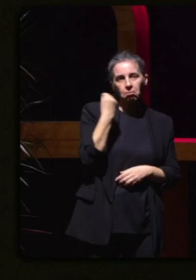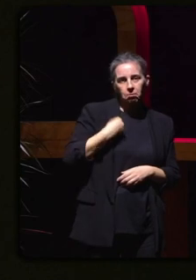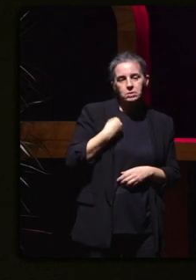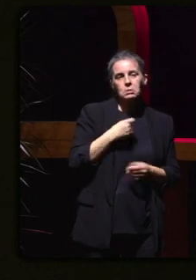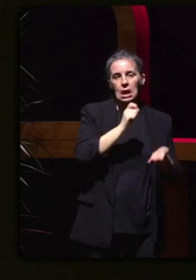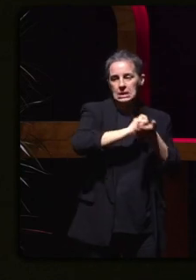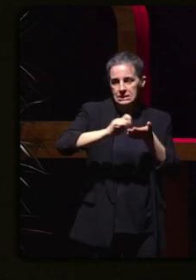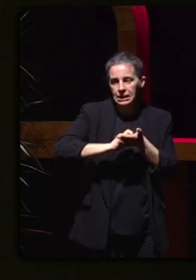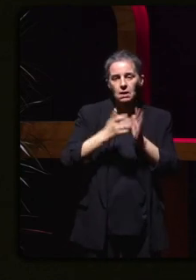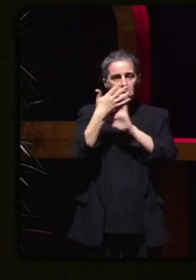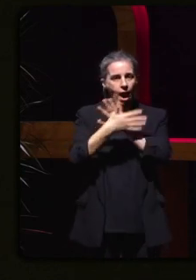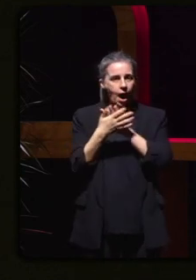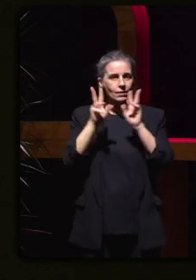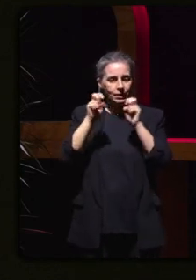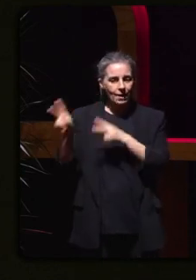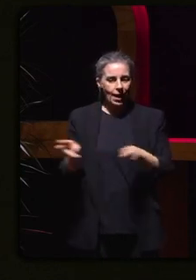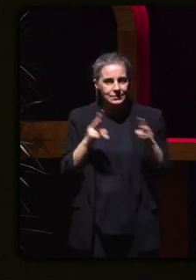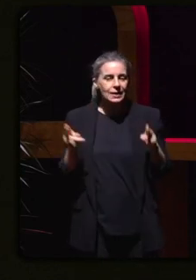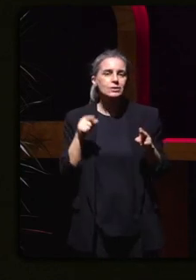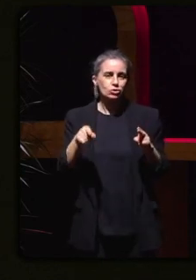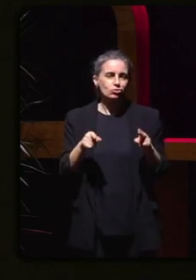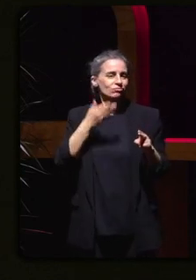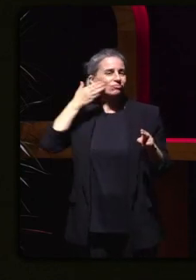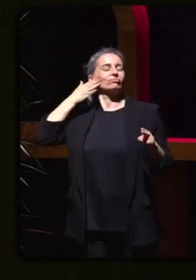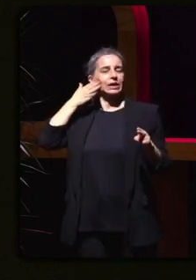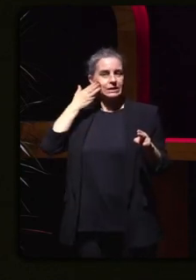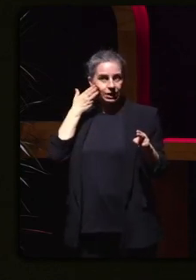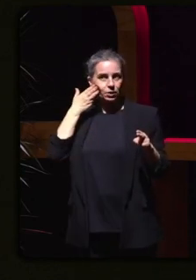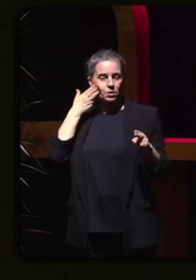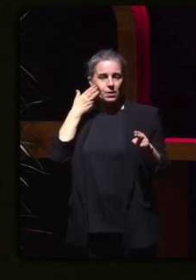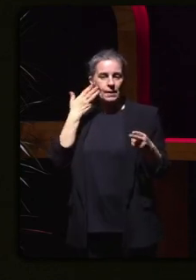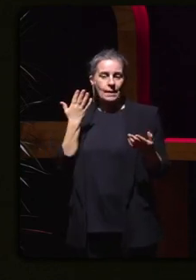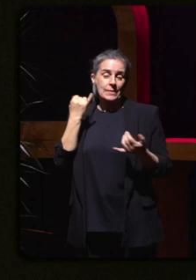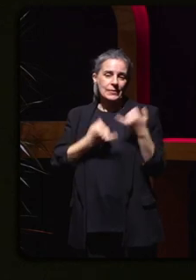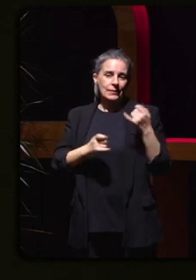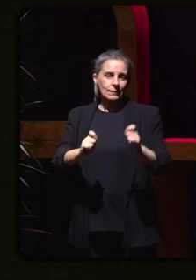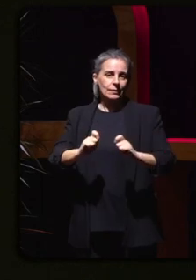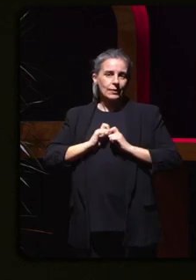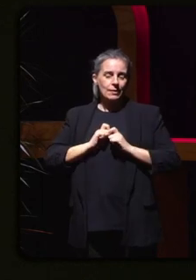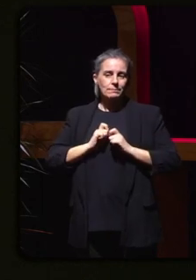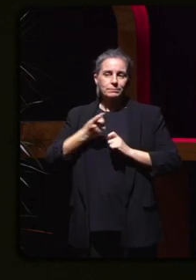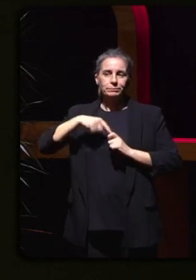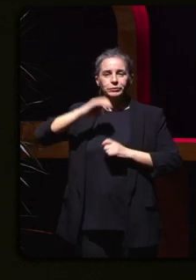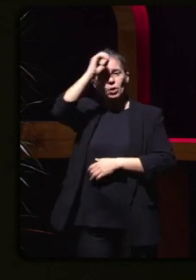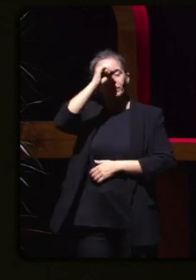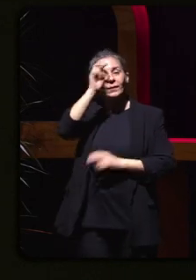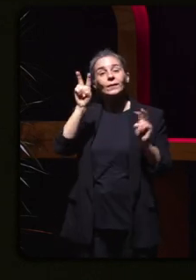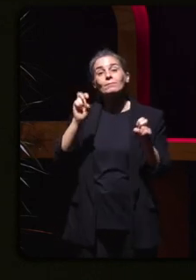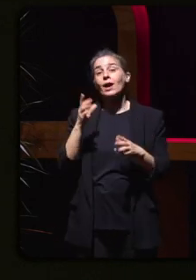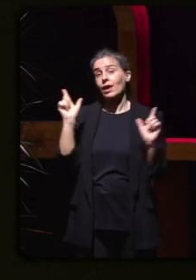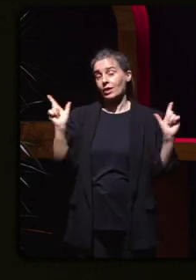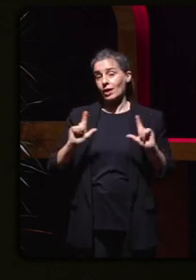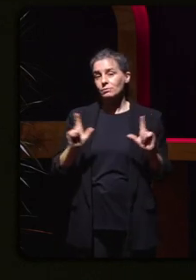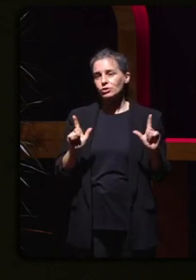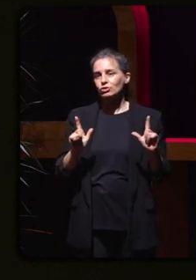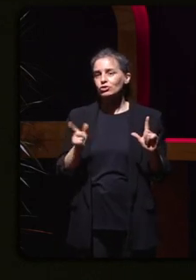hablar y opinar sobre series Entonces eso también yo creo que ha llevado a que muchas veces se opine de televisión